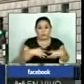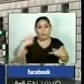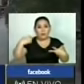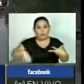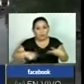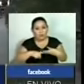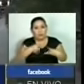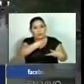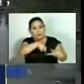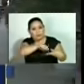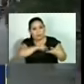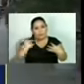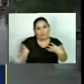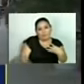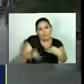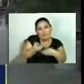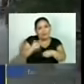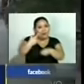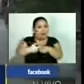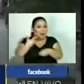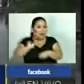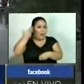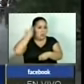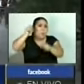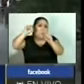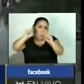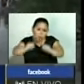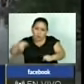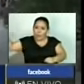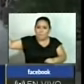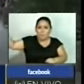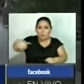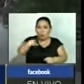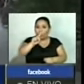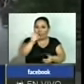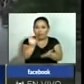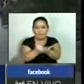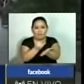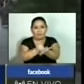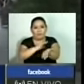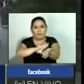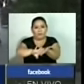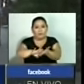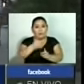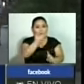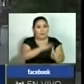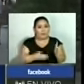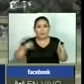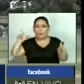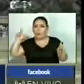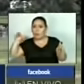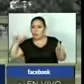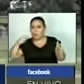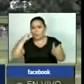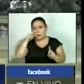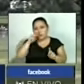España, Francia y Reino Unido puedan enviar sus remesas sin costo. El economista Luis Membreño avala estas medidas, pero sostiene